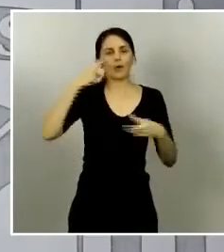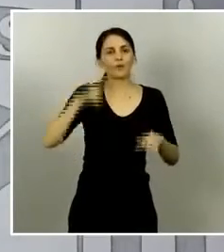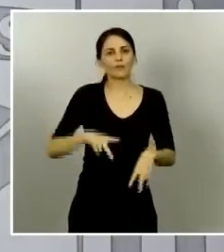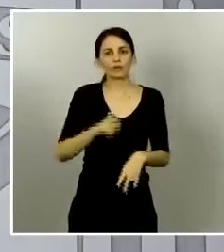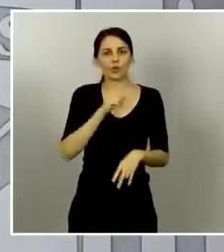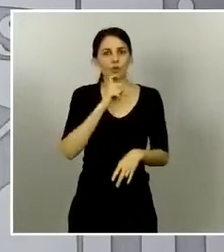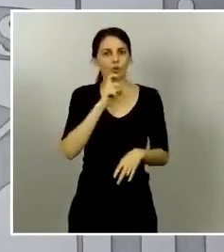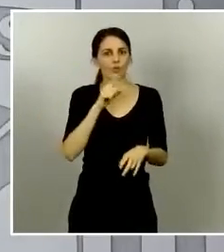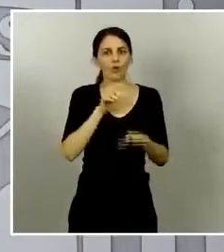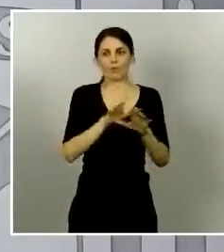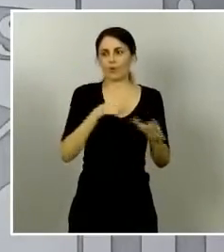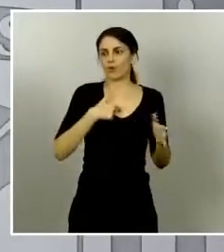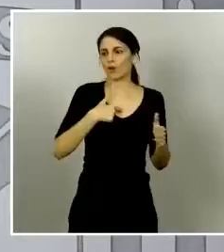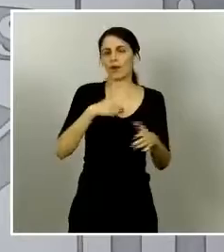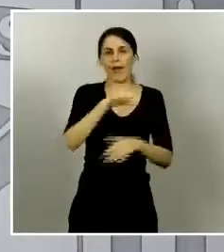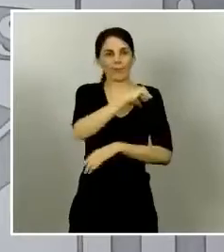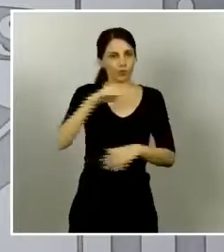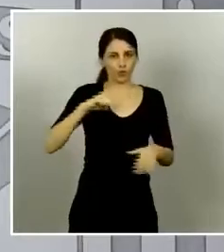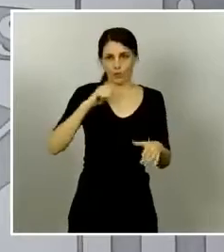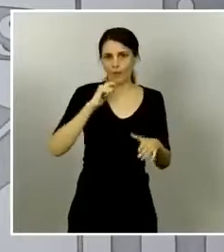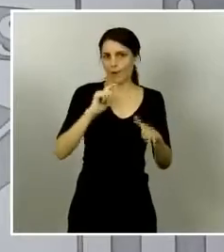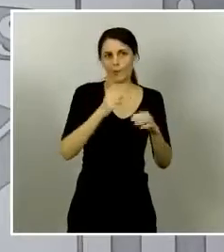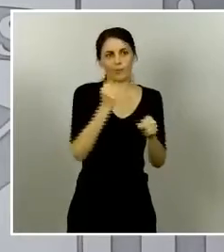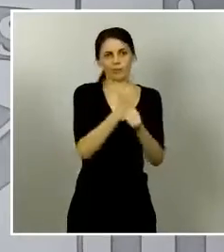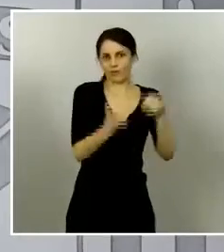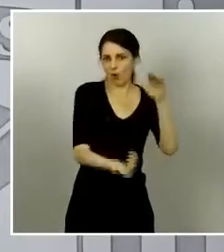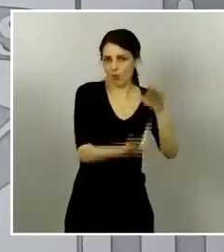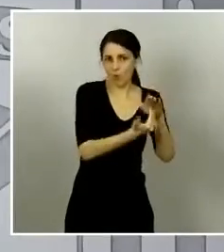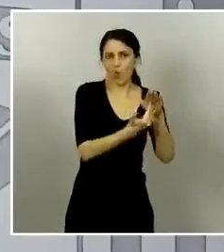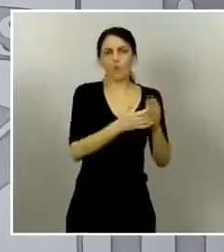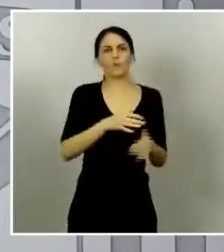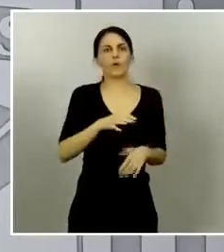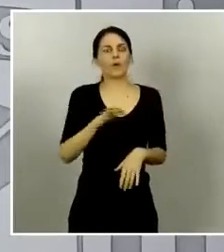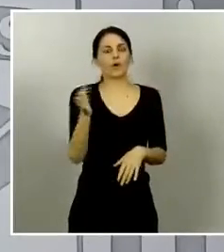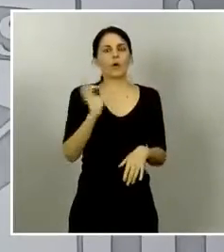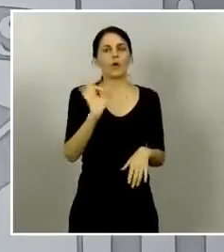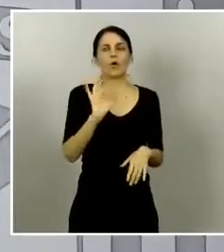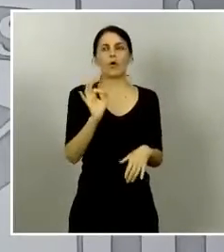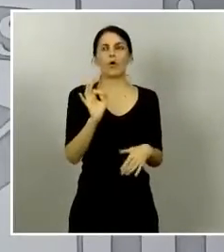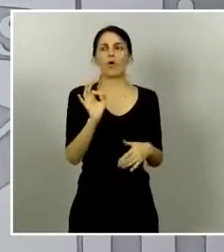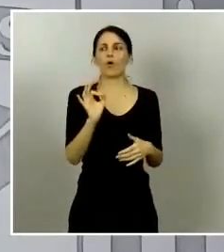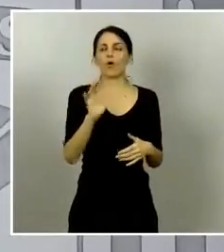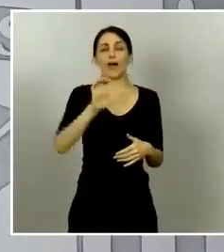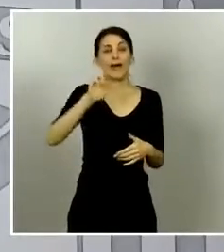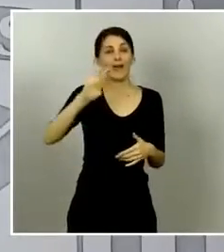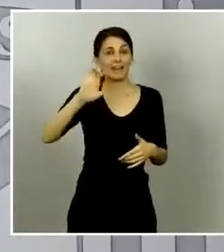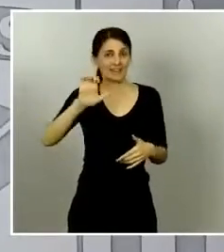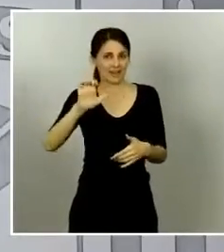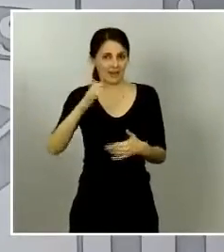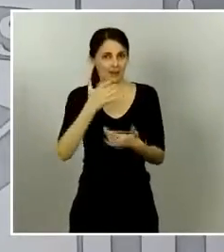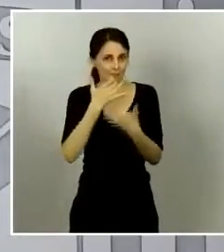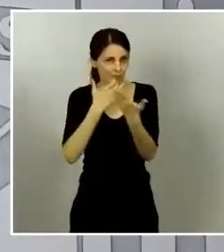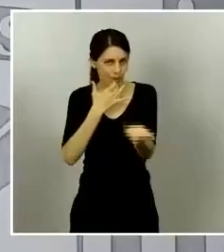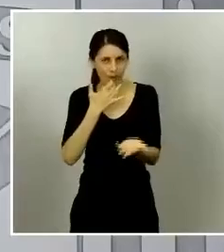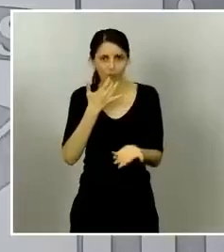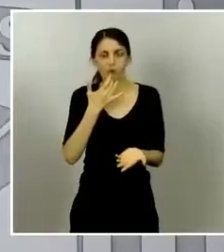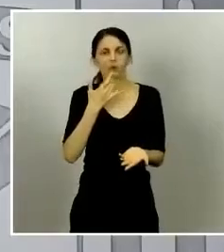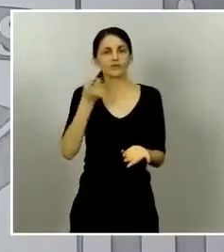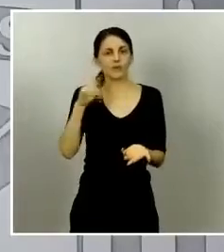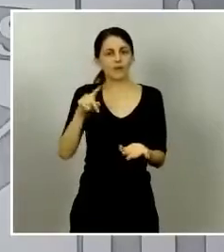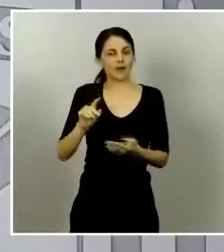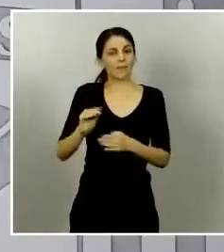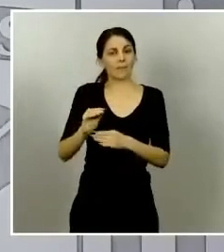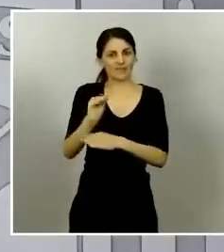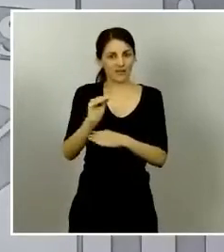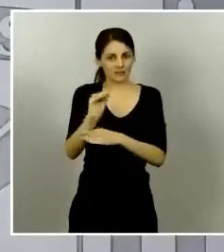lo tenían, o bien de la prestación por cese de actividad en autónomo, bien la